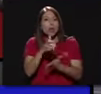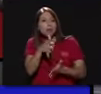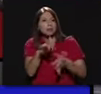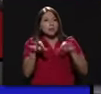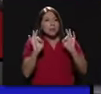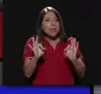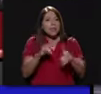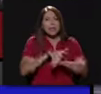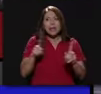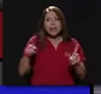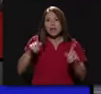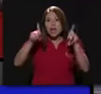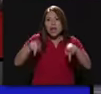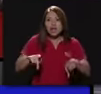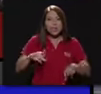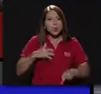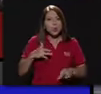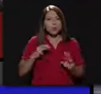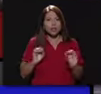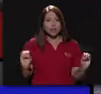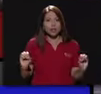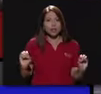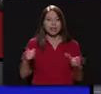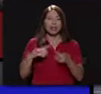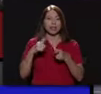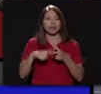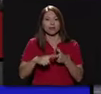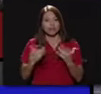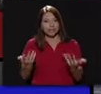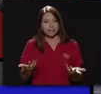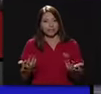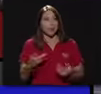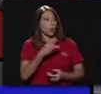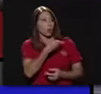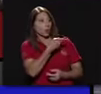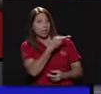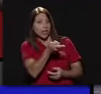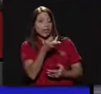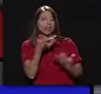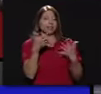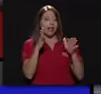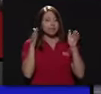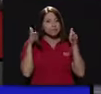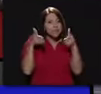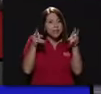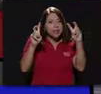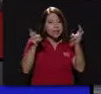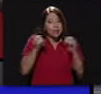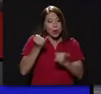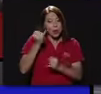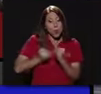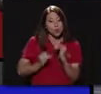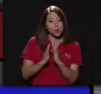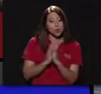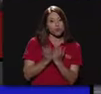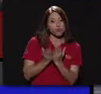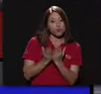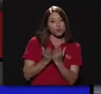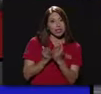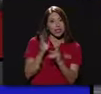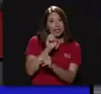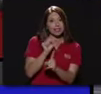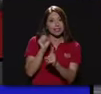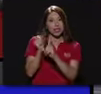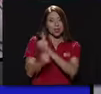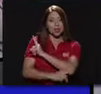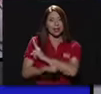la gente dice que no lo siente. Entonces, a raíz de que ustedes trataron un poco este tema en el último informe del Estado de la Nación, es que